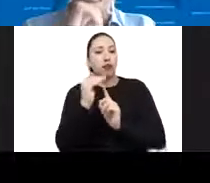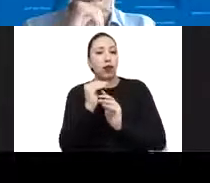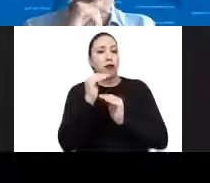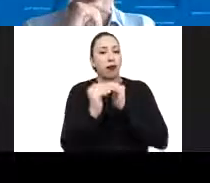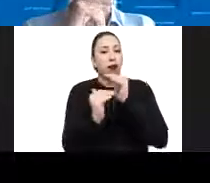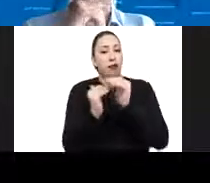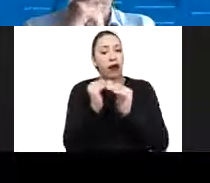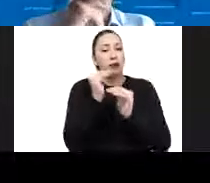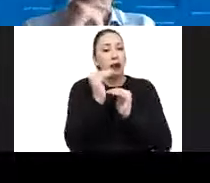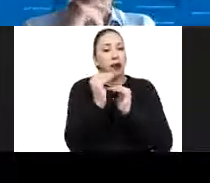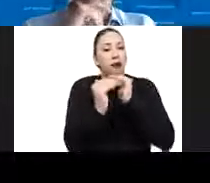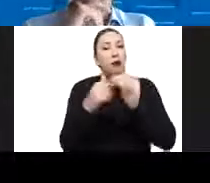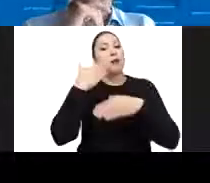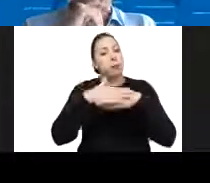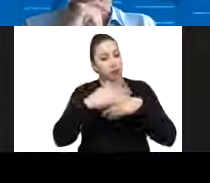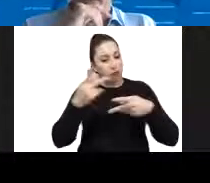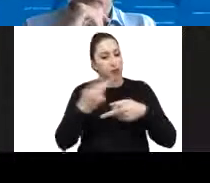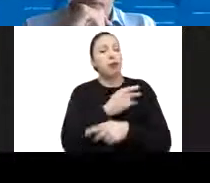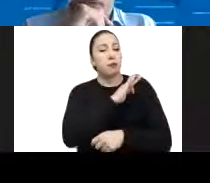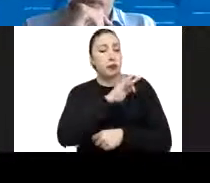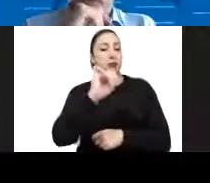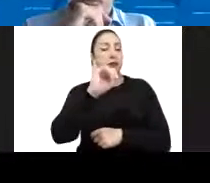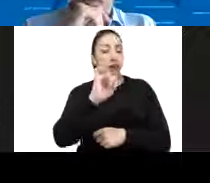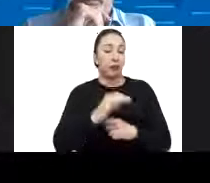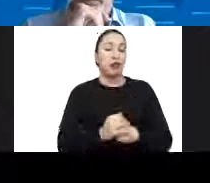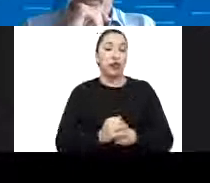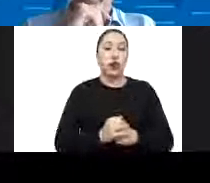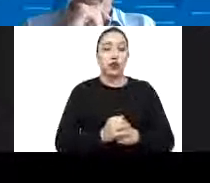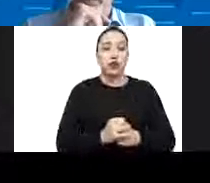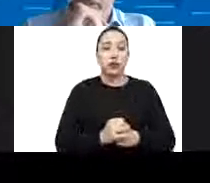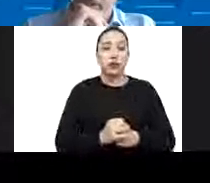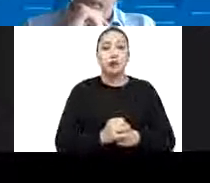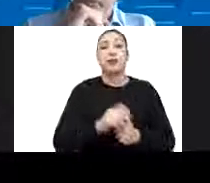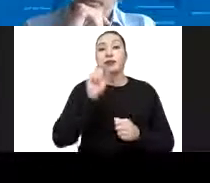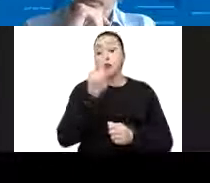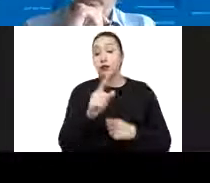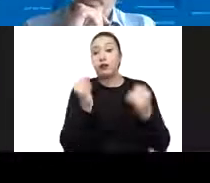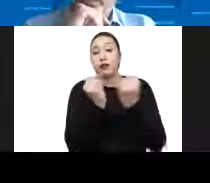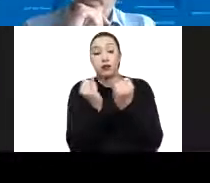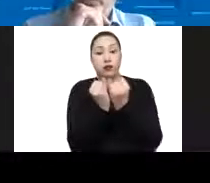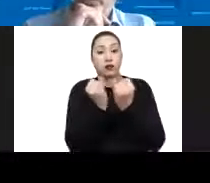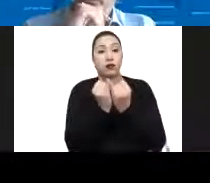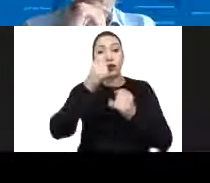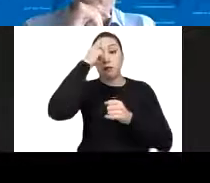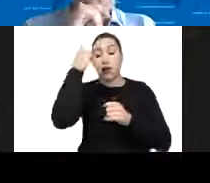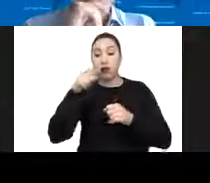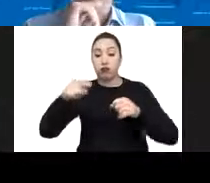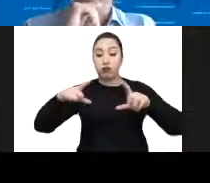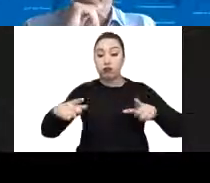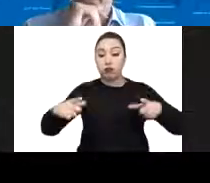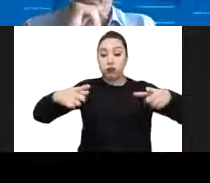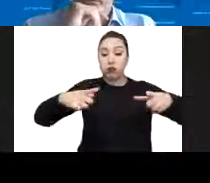algo muy posible, ¿no? Puede tener una pérdida significativa de la capacidad de entrega de agua si no